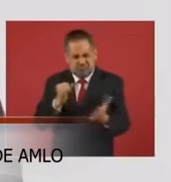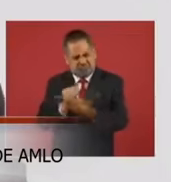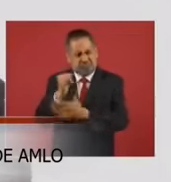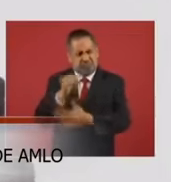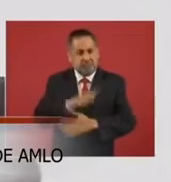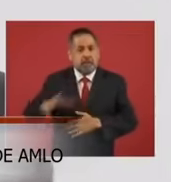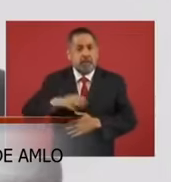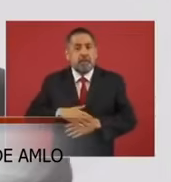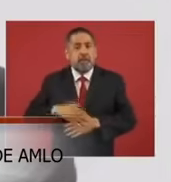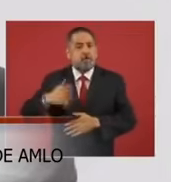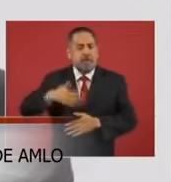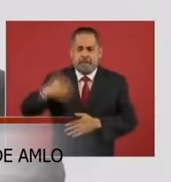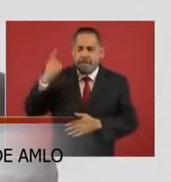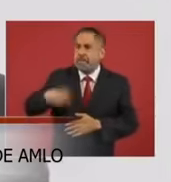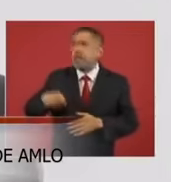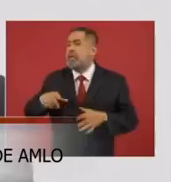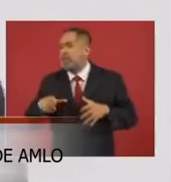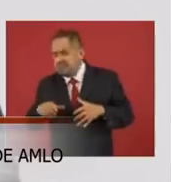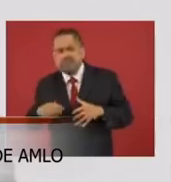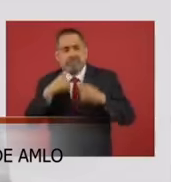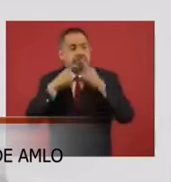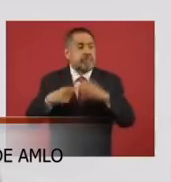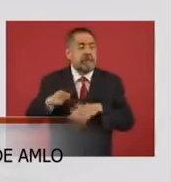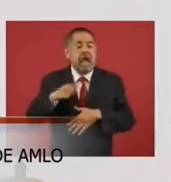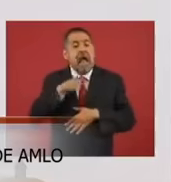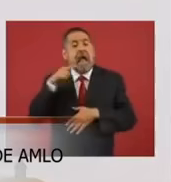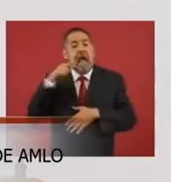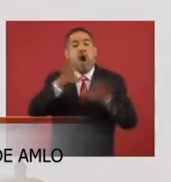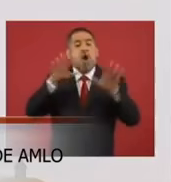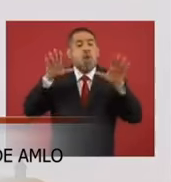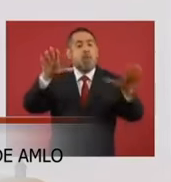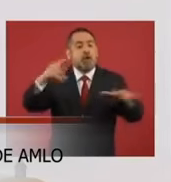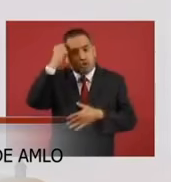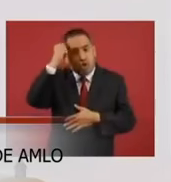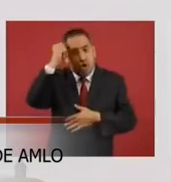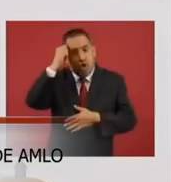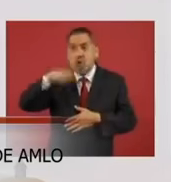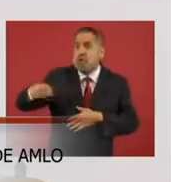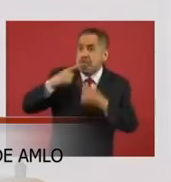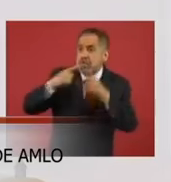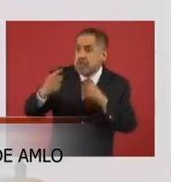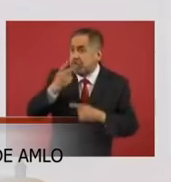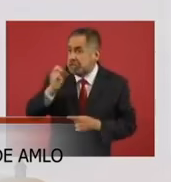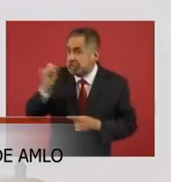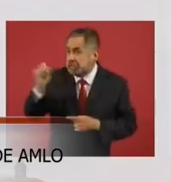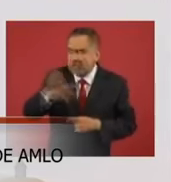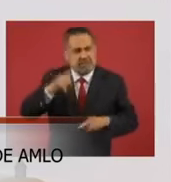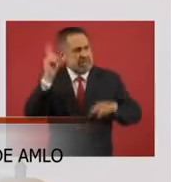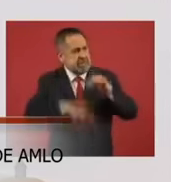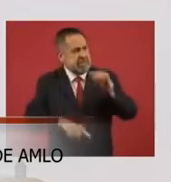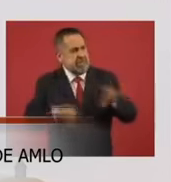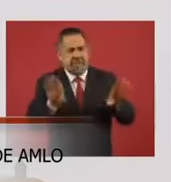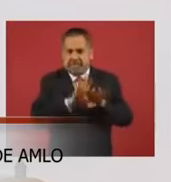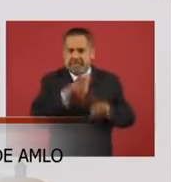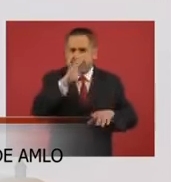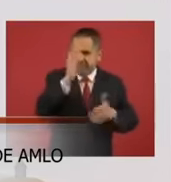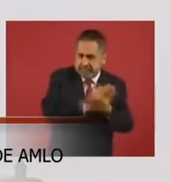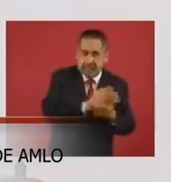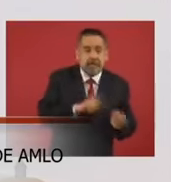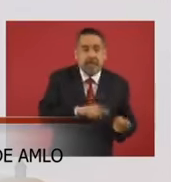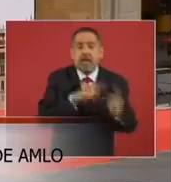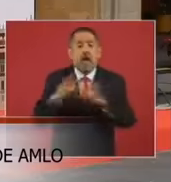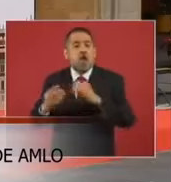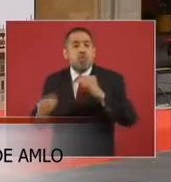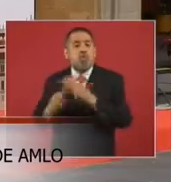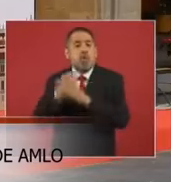falta de tomarse con mayor profundidad una pandemia tan seria. Y esto voy a ser muy